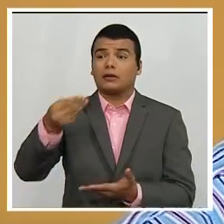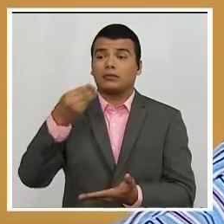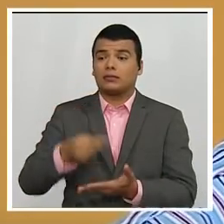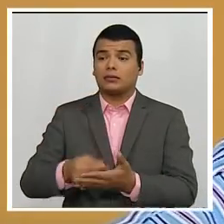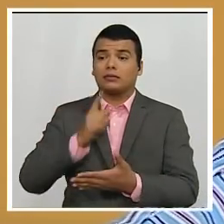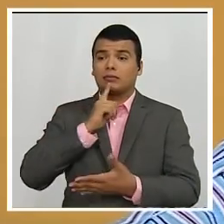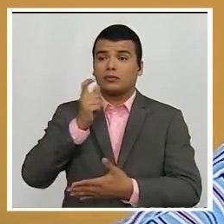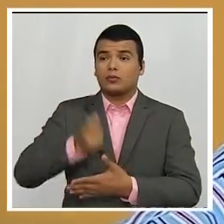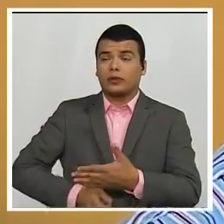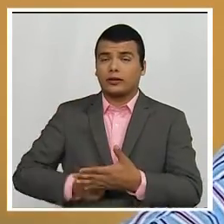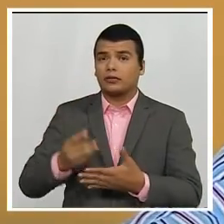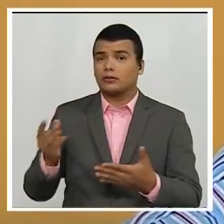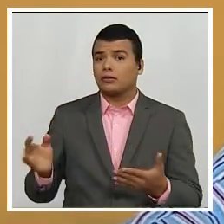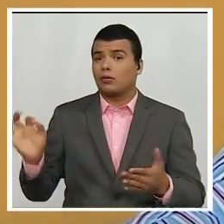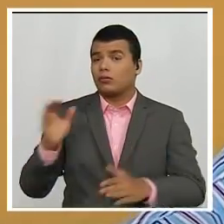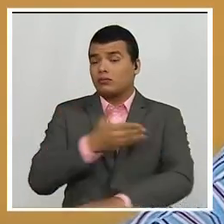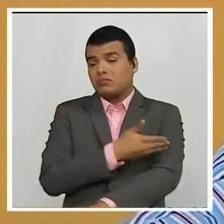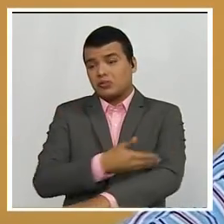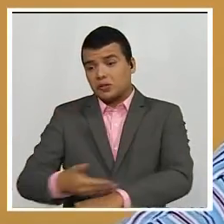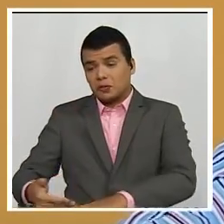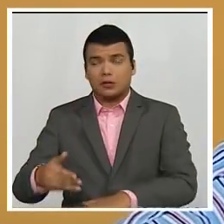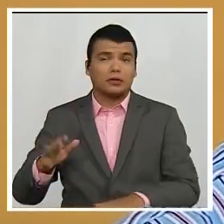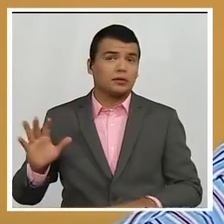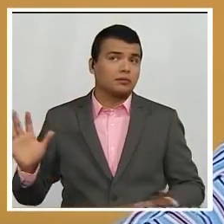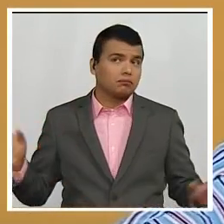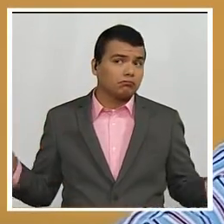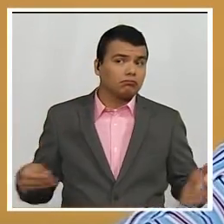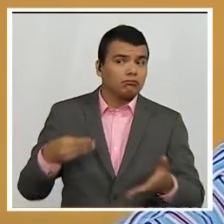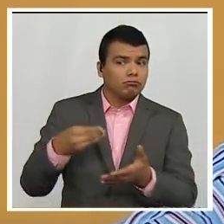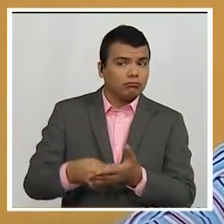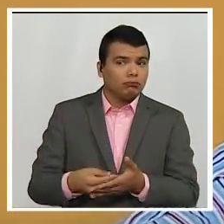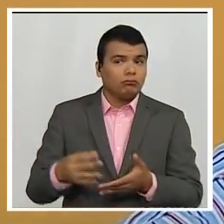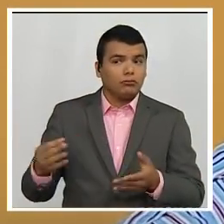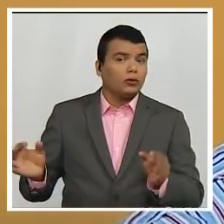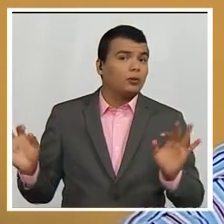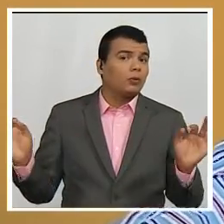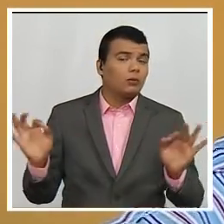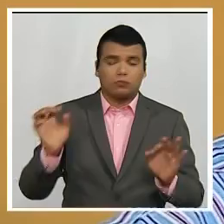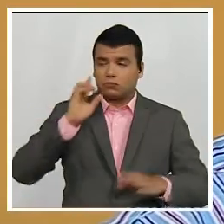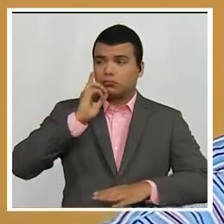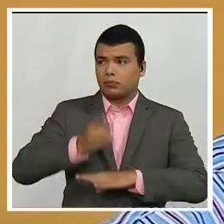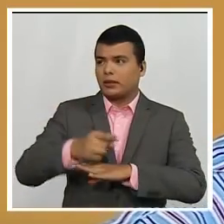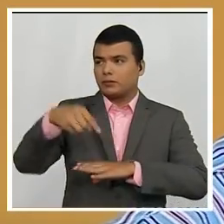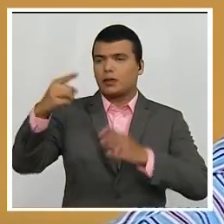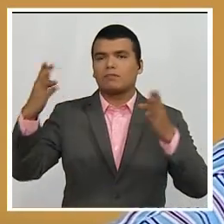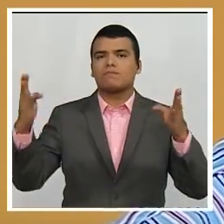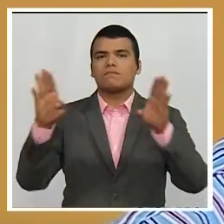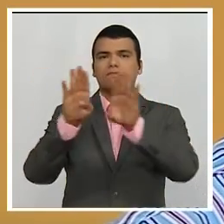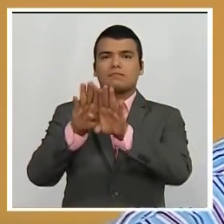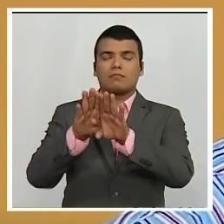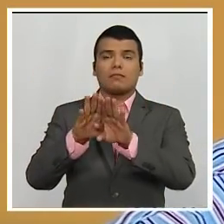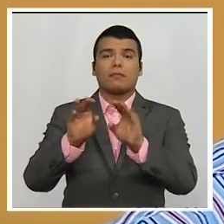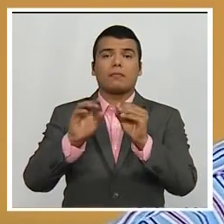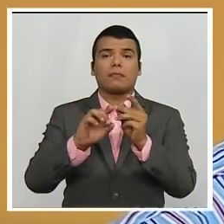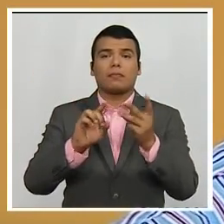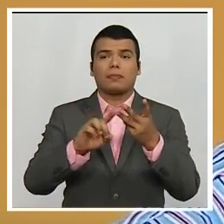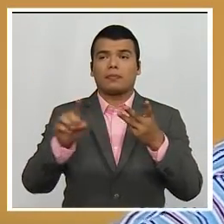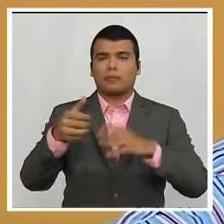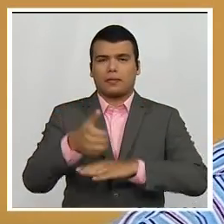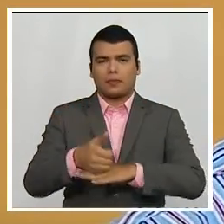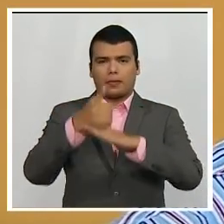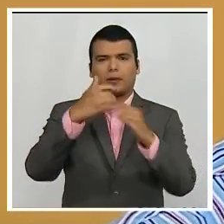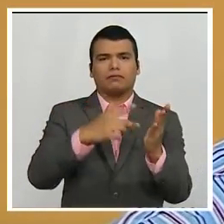cuantos miles hasta millones de pesos y se puede llegar hasta el cierre el establecimiento y prohibir al director